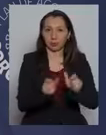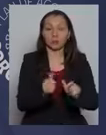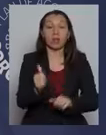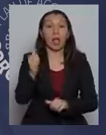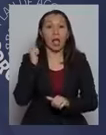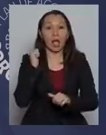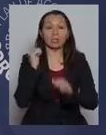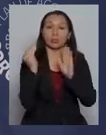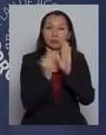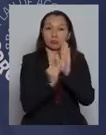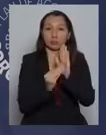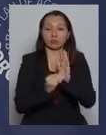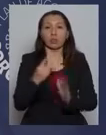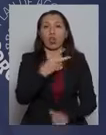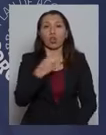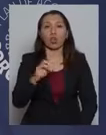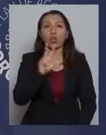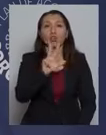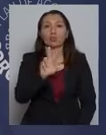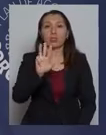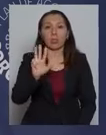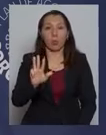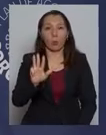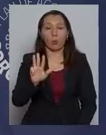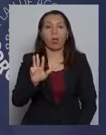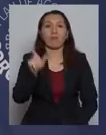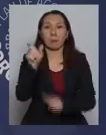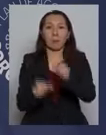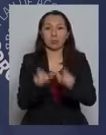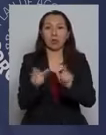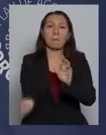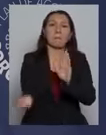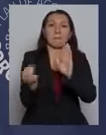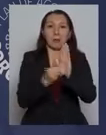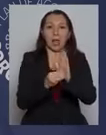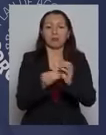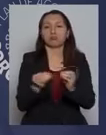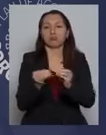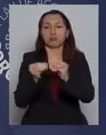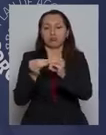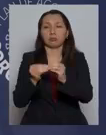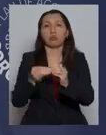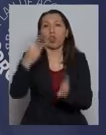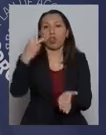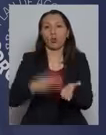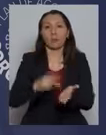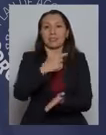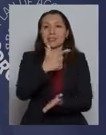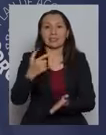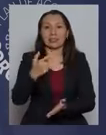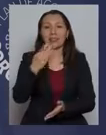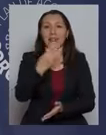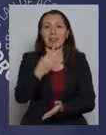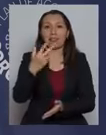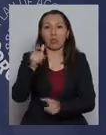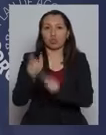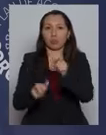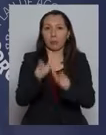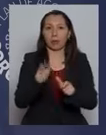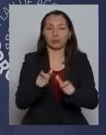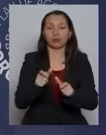Ayer se registraron 289 casos nuevos, acumulando 2.738